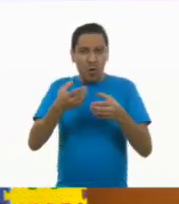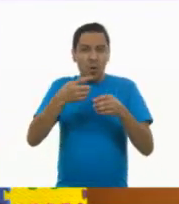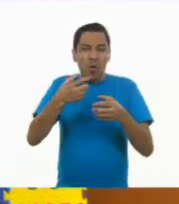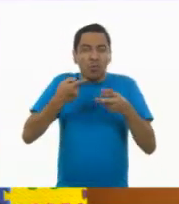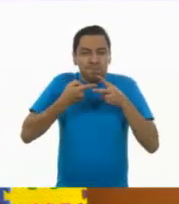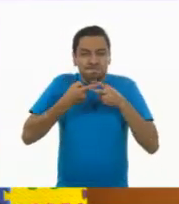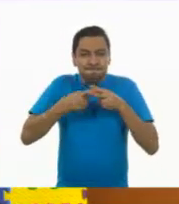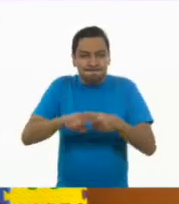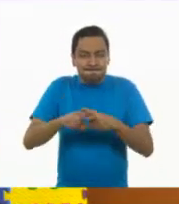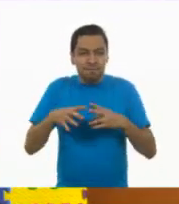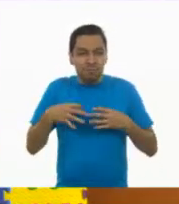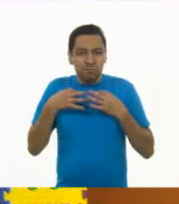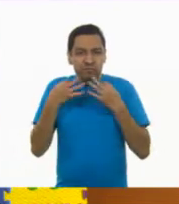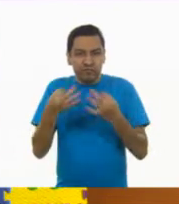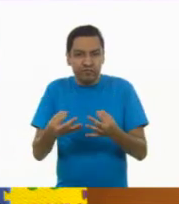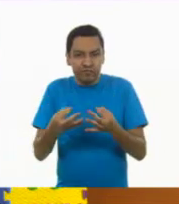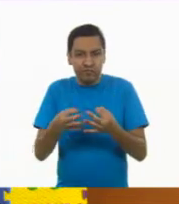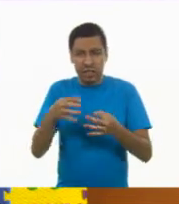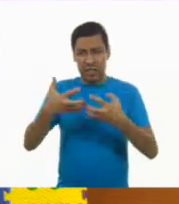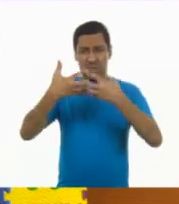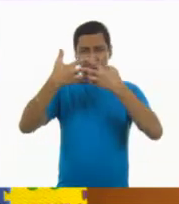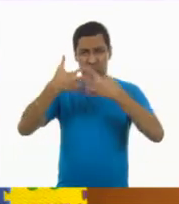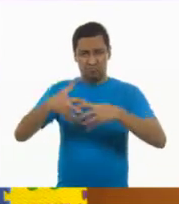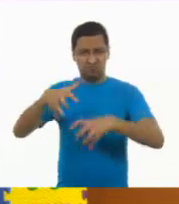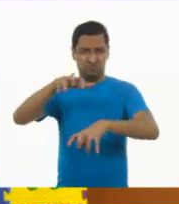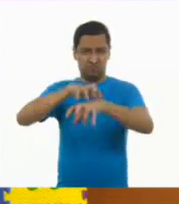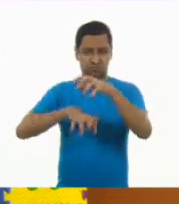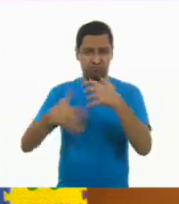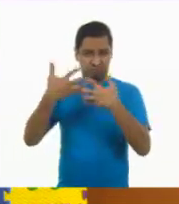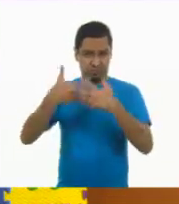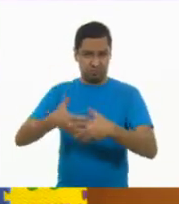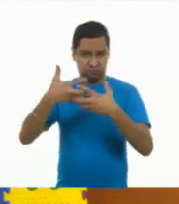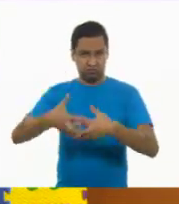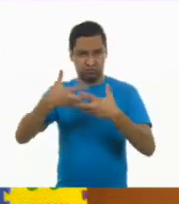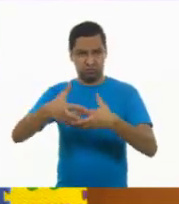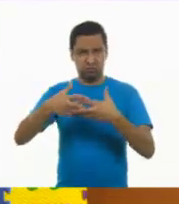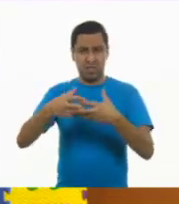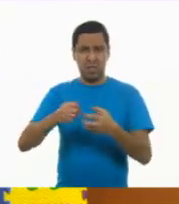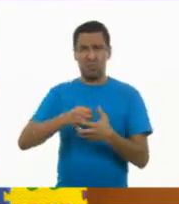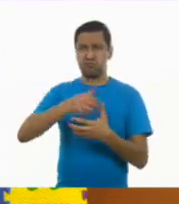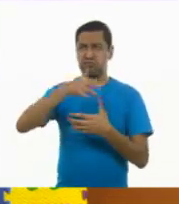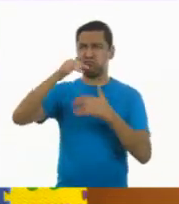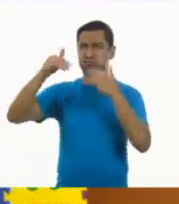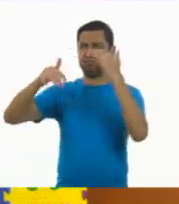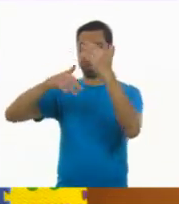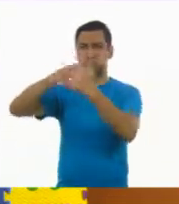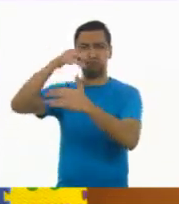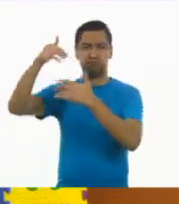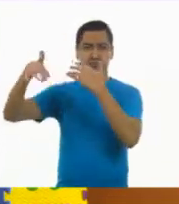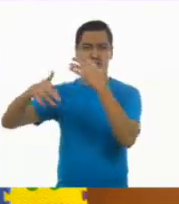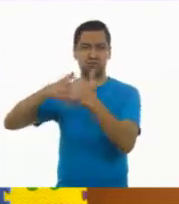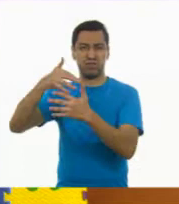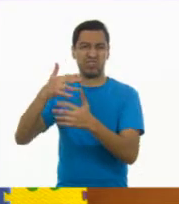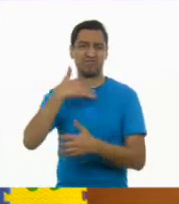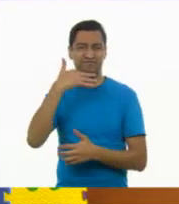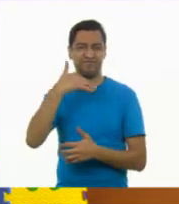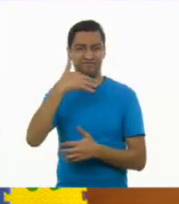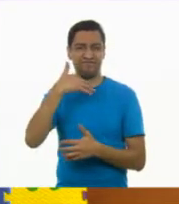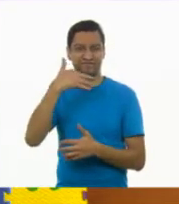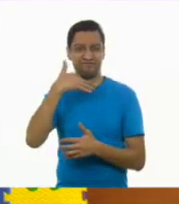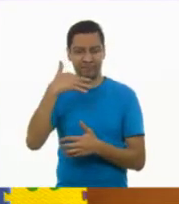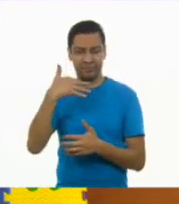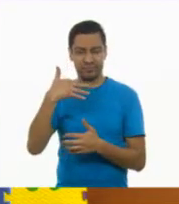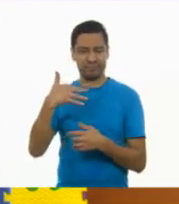para denunciar que una fábrica está contaminando su único río, que está cercano. Pero